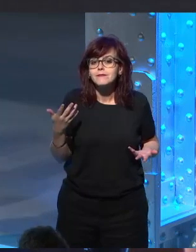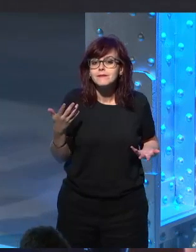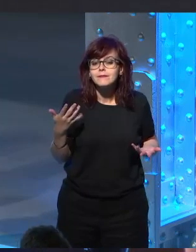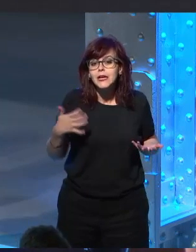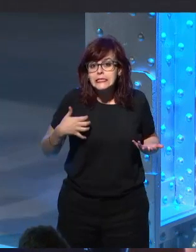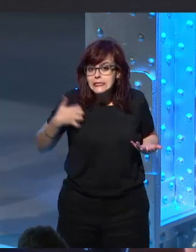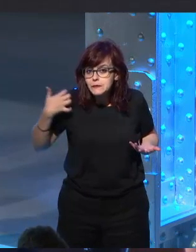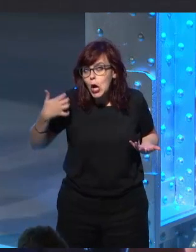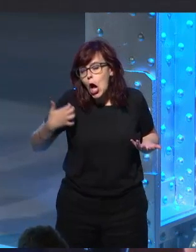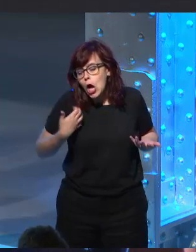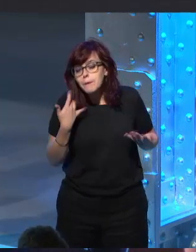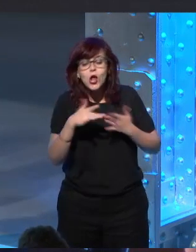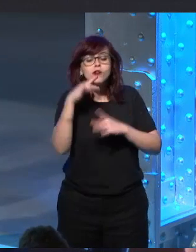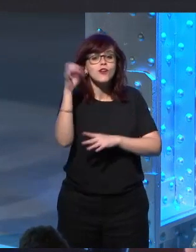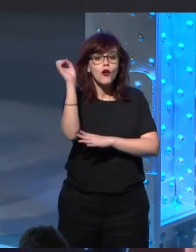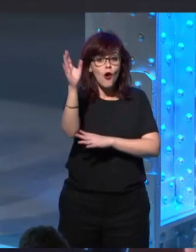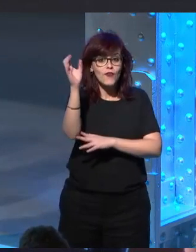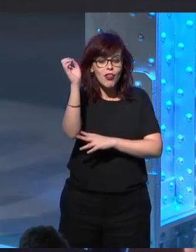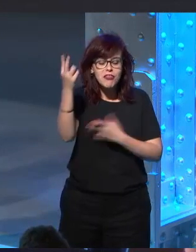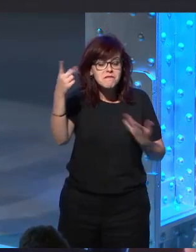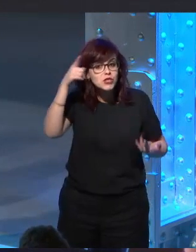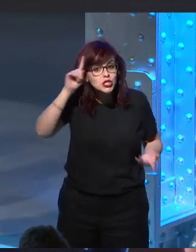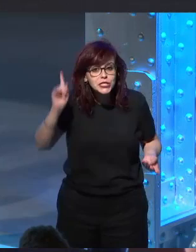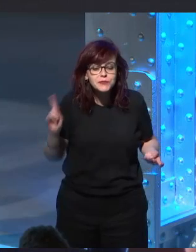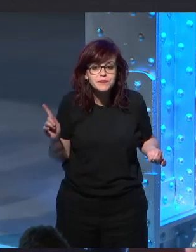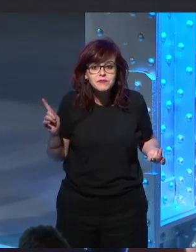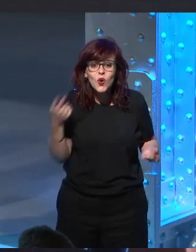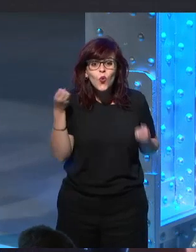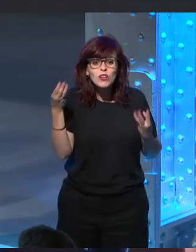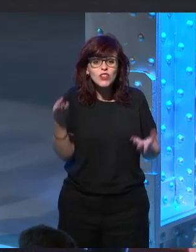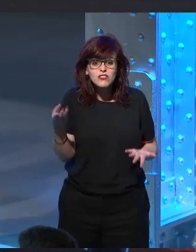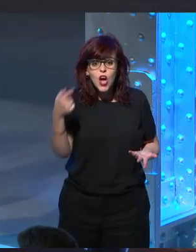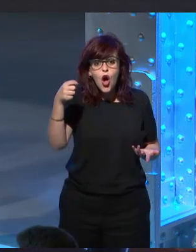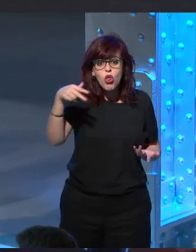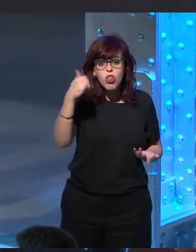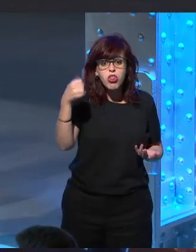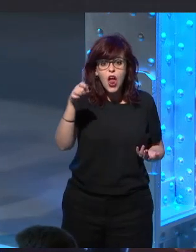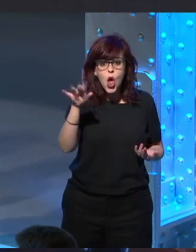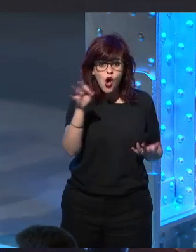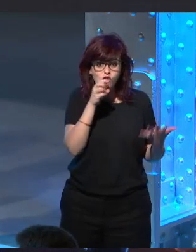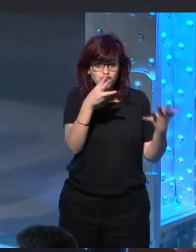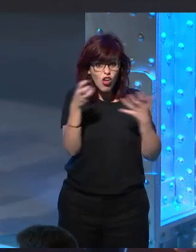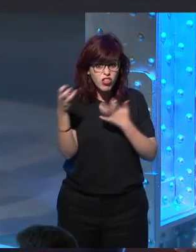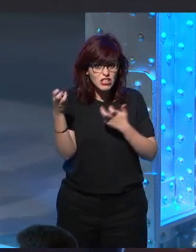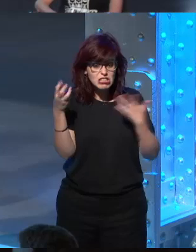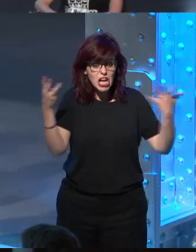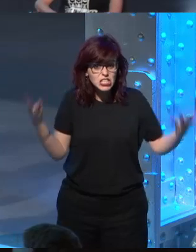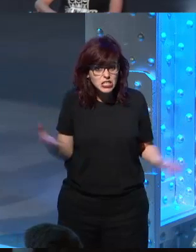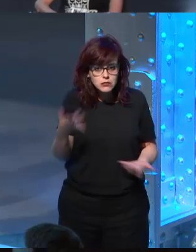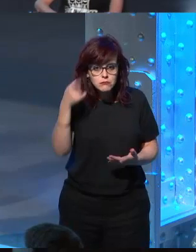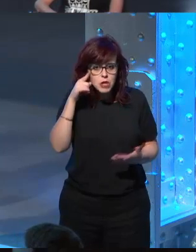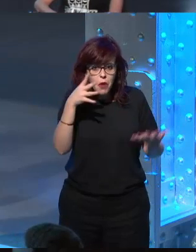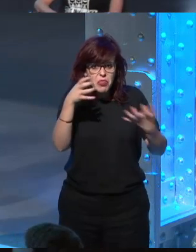Entonces, pues conferencias, no sé. ¿Cuántas, Gonzalo? 800, 900.